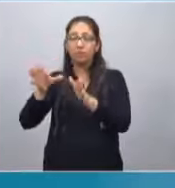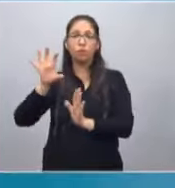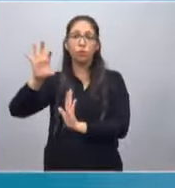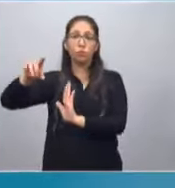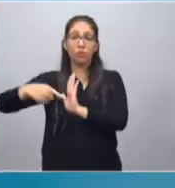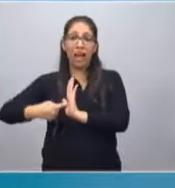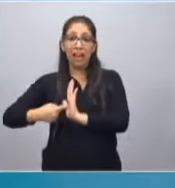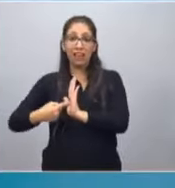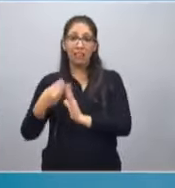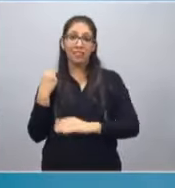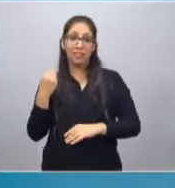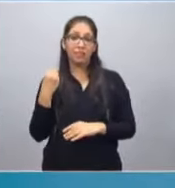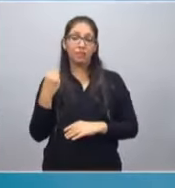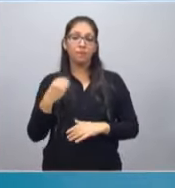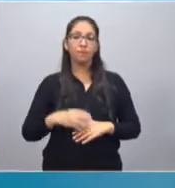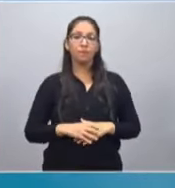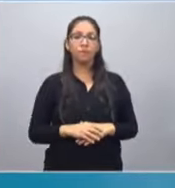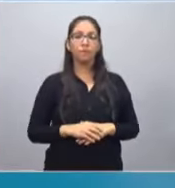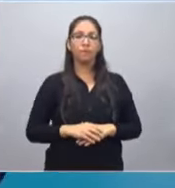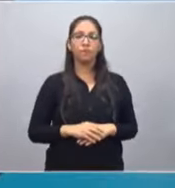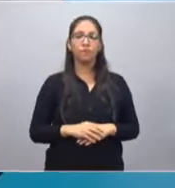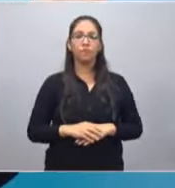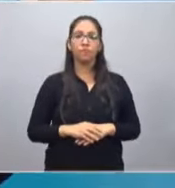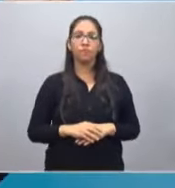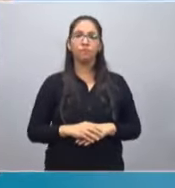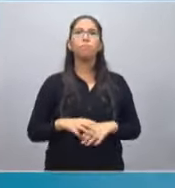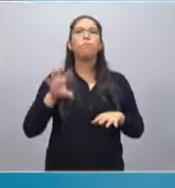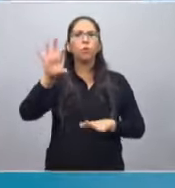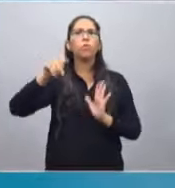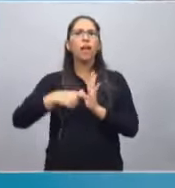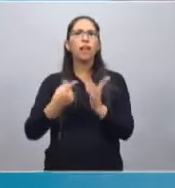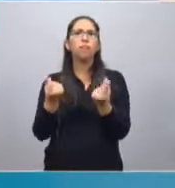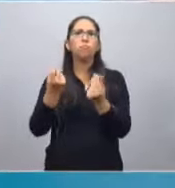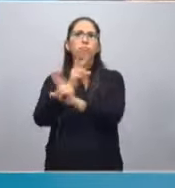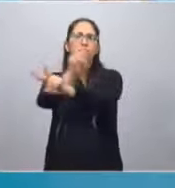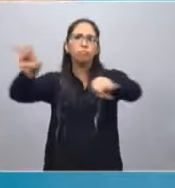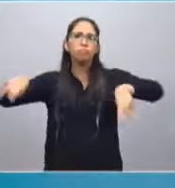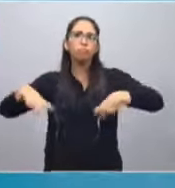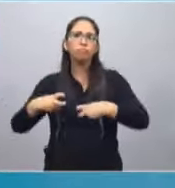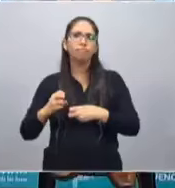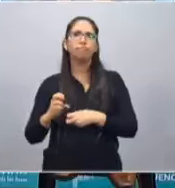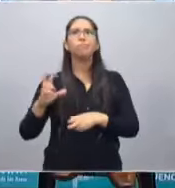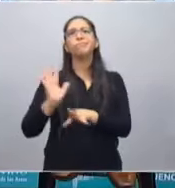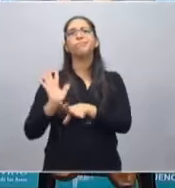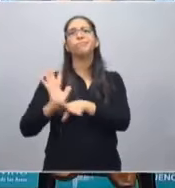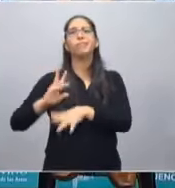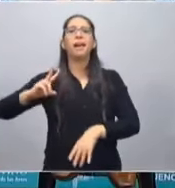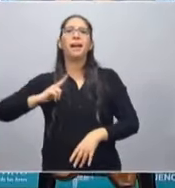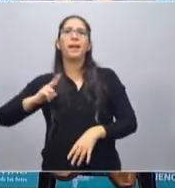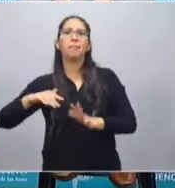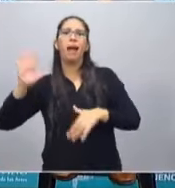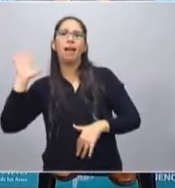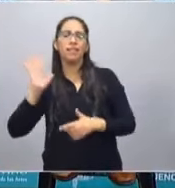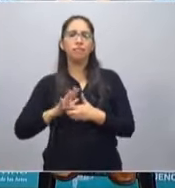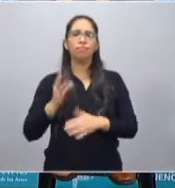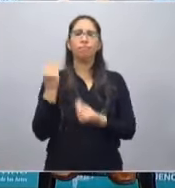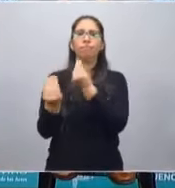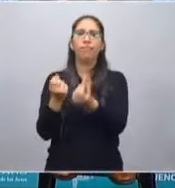Es que la provincia de Buenos Aires aún siendo la más rica no porque en proporción la más rica la más poblada